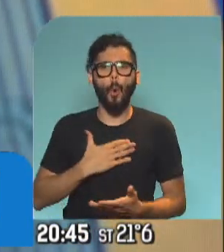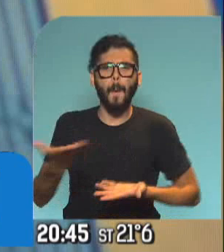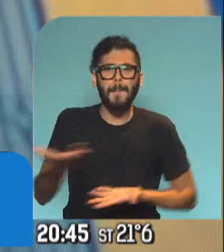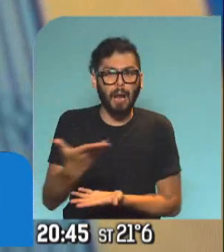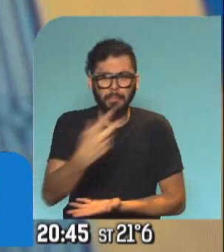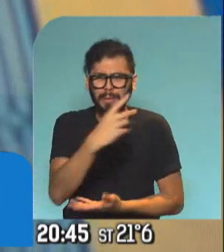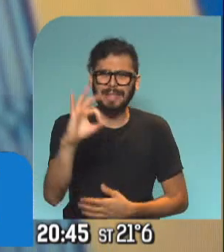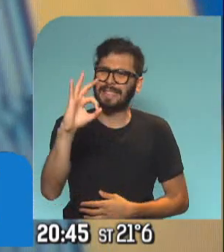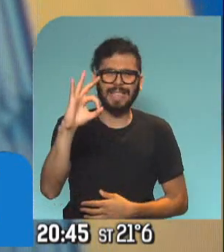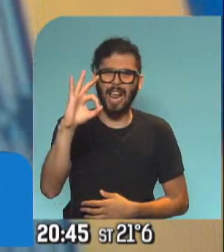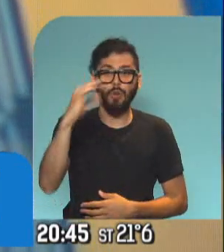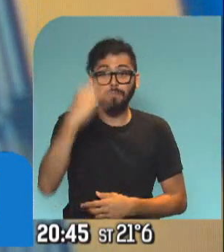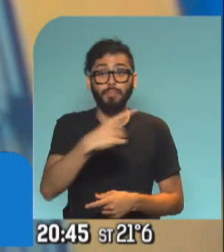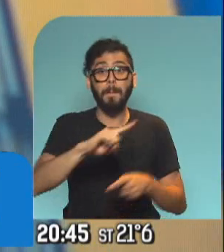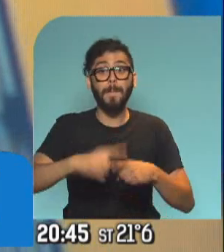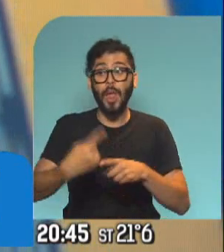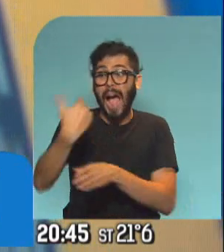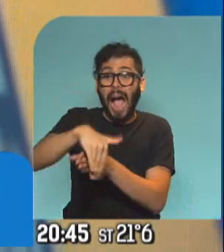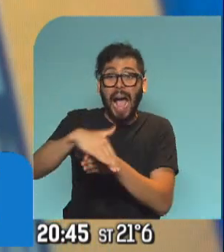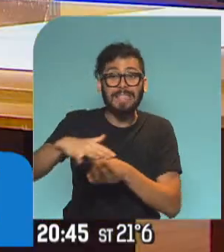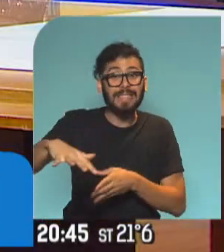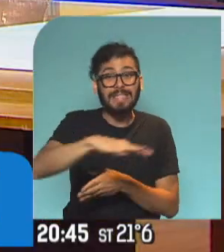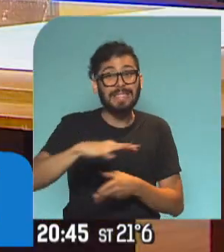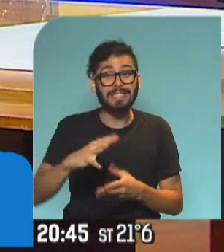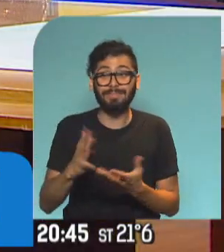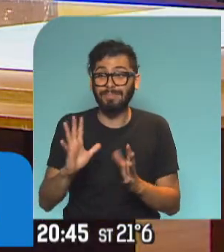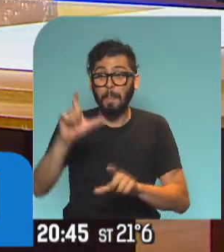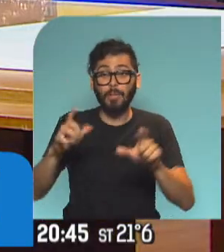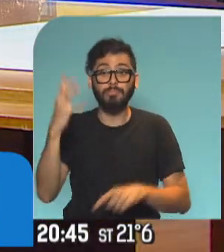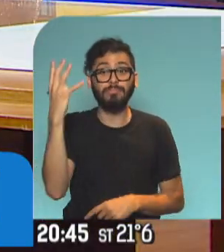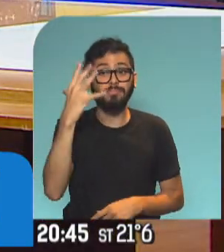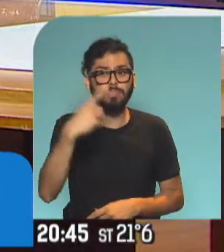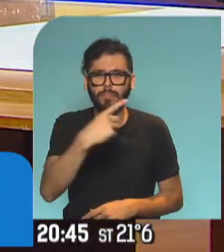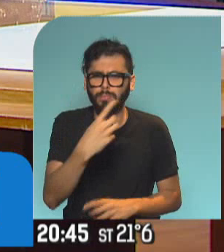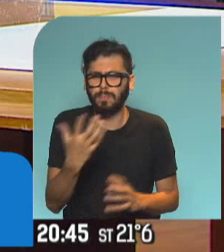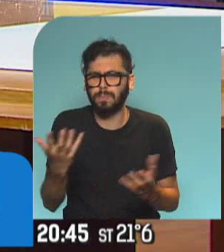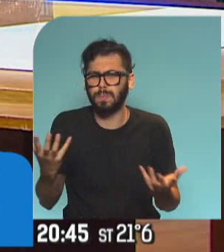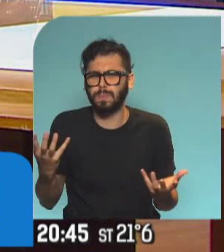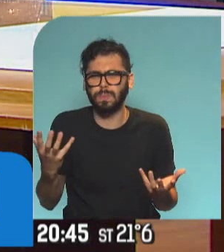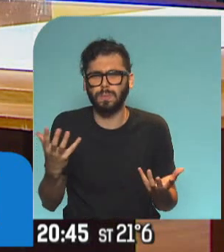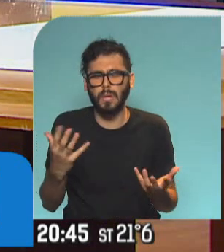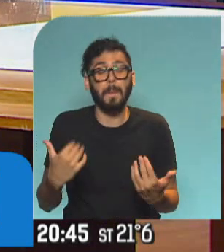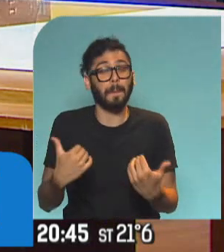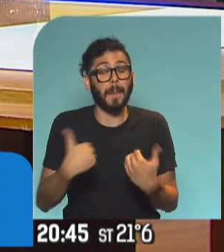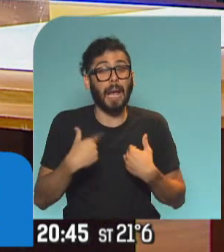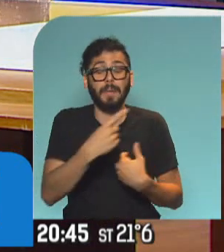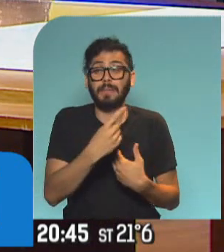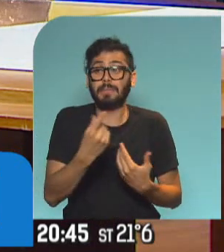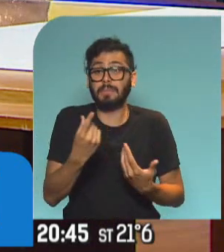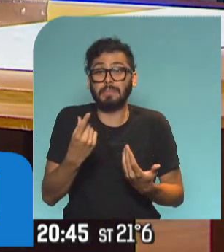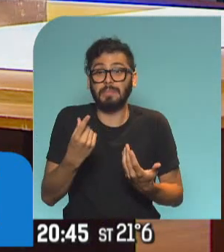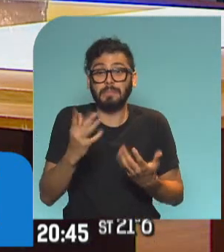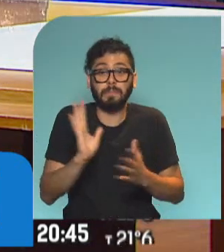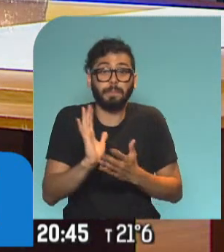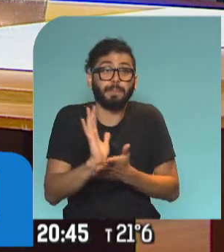podía ver en la política de seguridad en las calles con las personas afroamericanas. Entonces, eso hasta te diría que me parece lo más lógico con